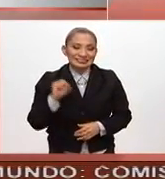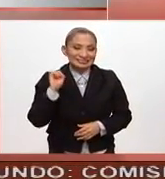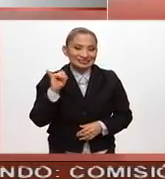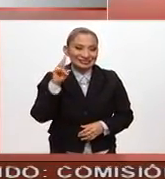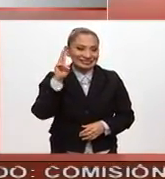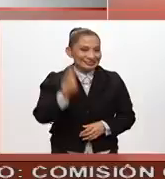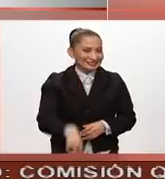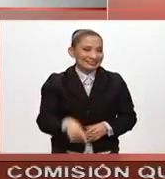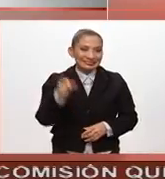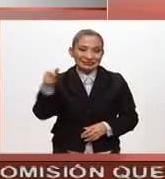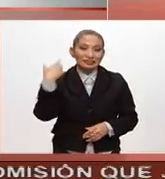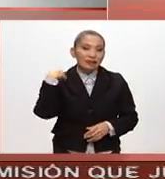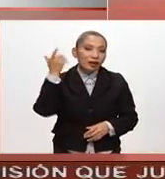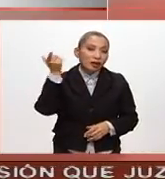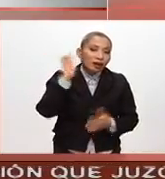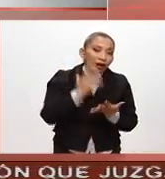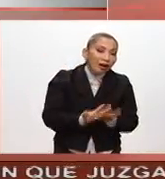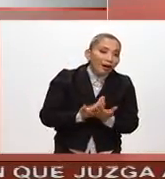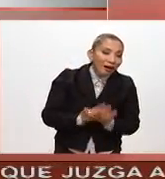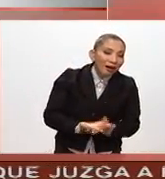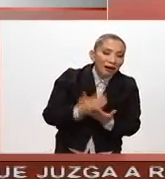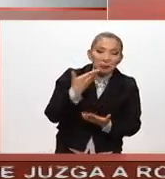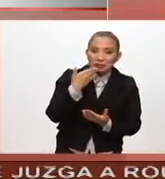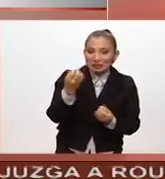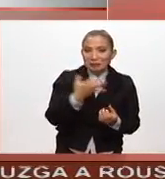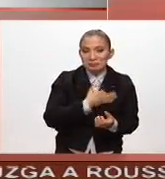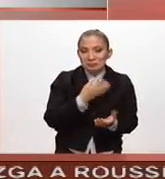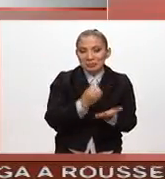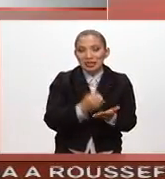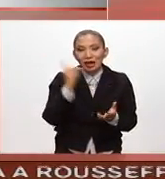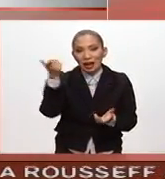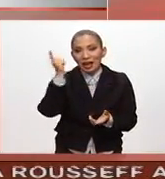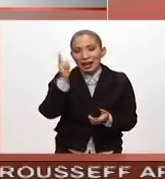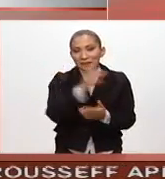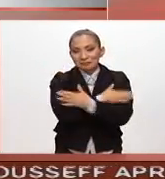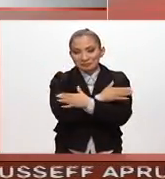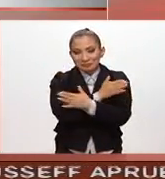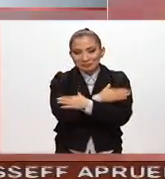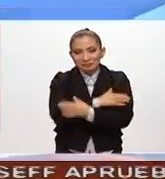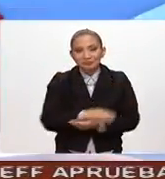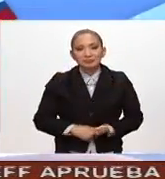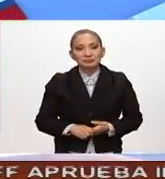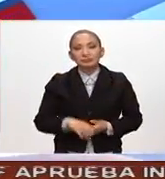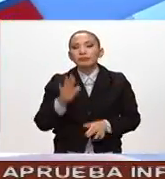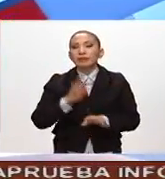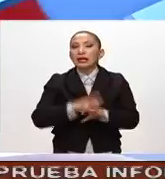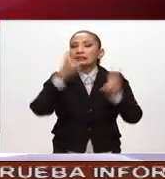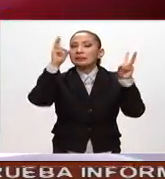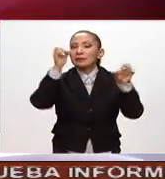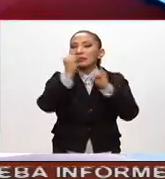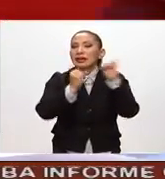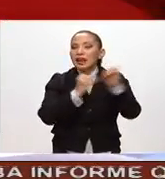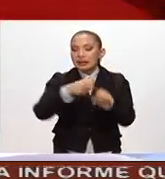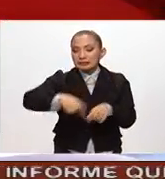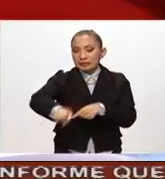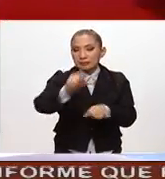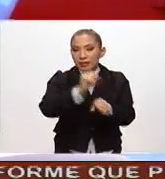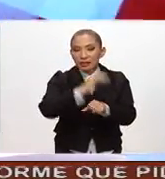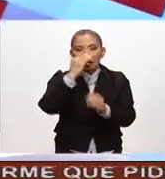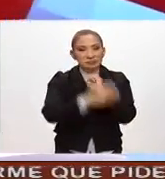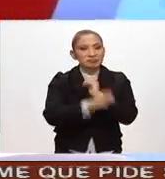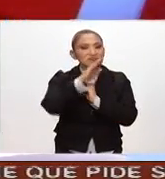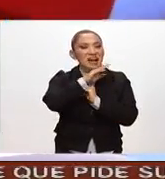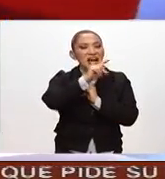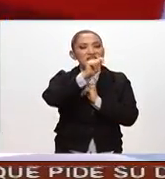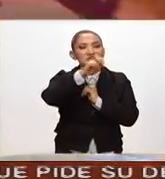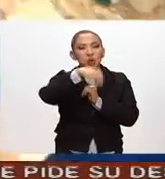Sí, eso es, y esperemos que México gane también bastantes medallas. Gracias. Ojalá, gracias, un fuerte abrazo. En más temas internacionales, esta semana acabó mal para